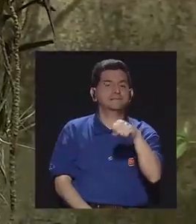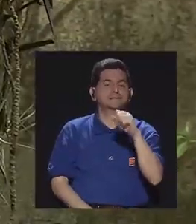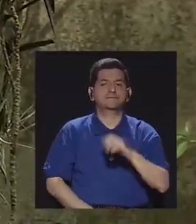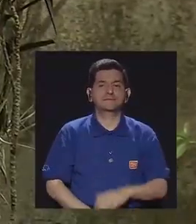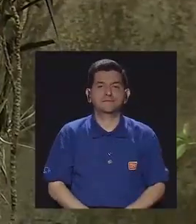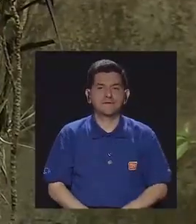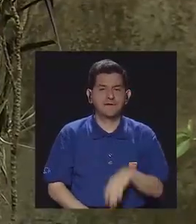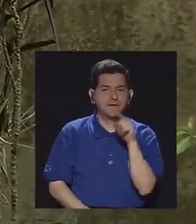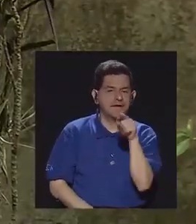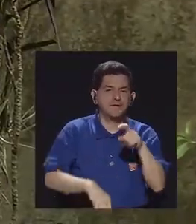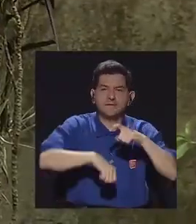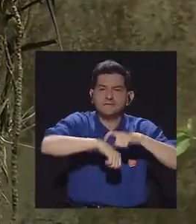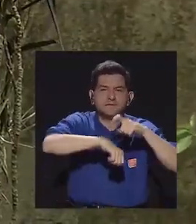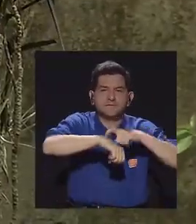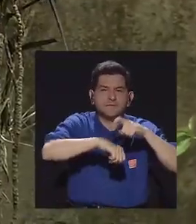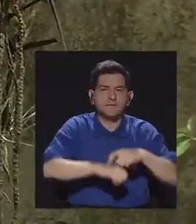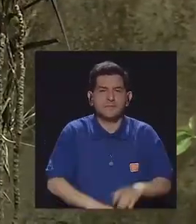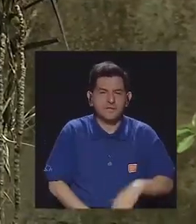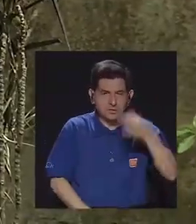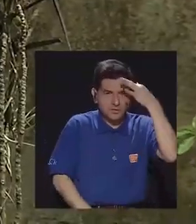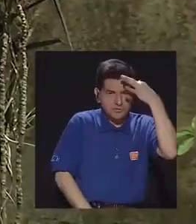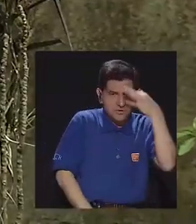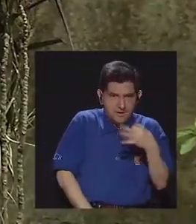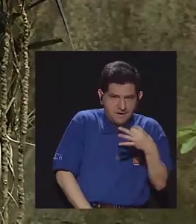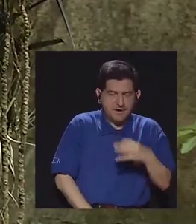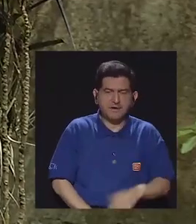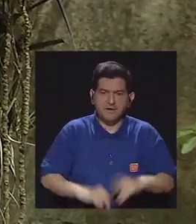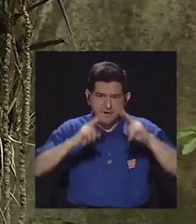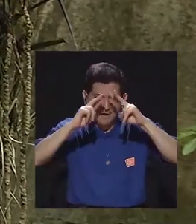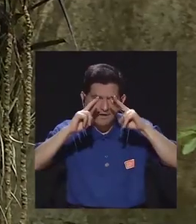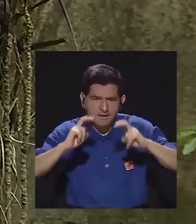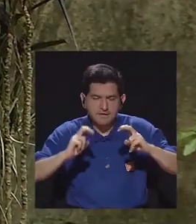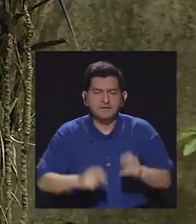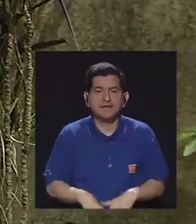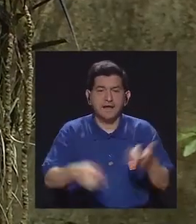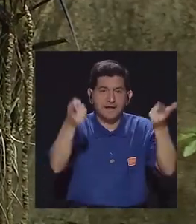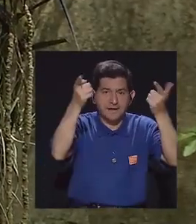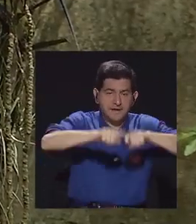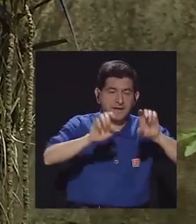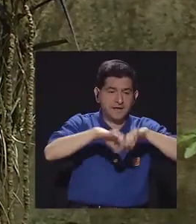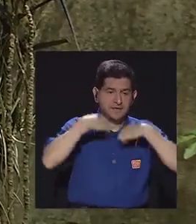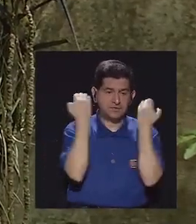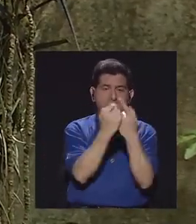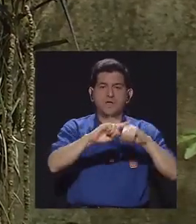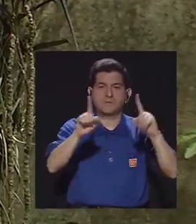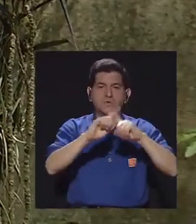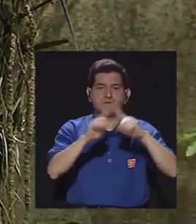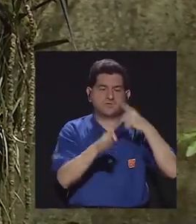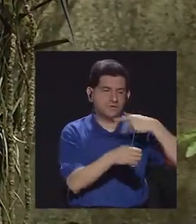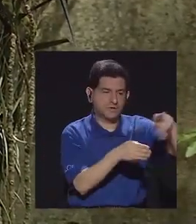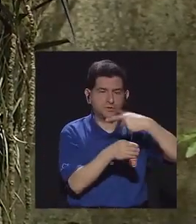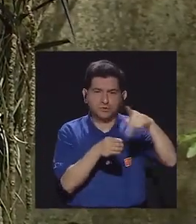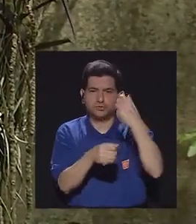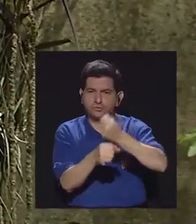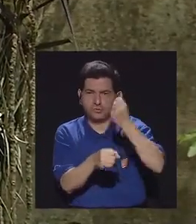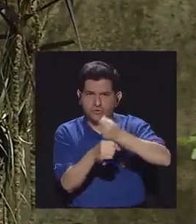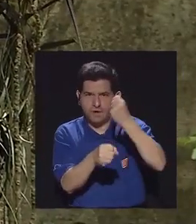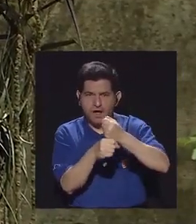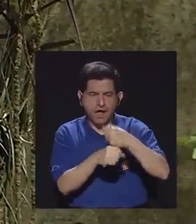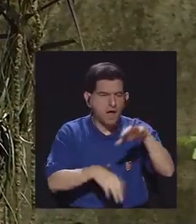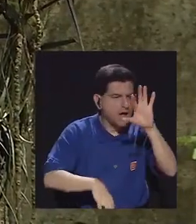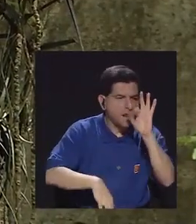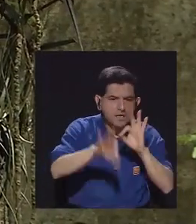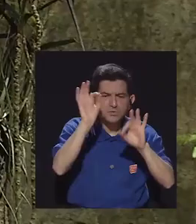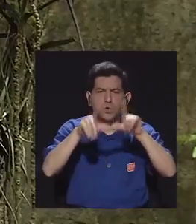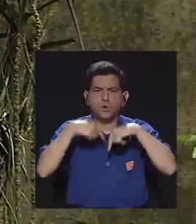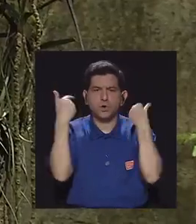se toma ciertos criterios, ¿verdad? Se trabaja en este caso con los equipos interdisciplinarios. Ellos